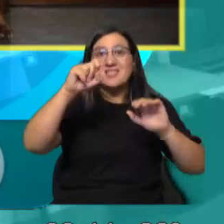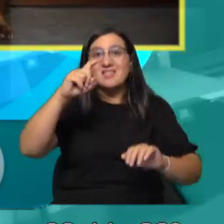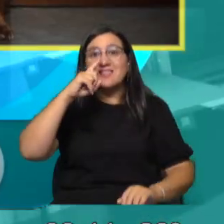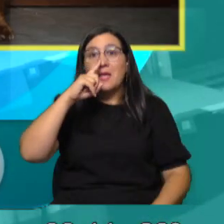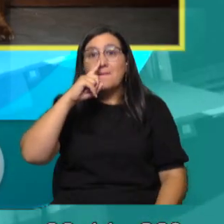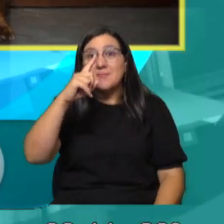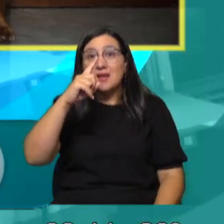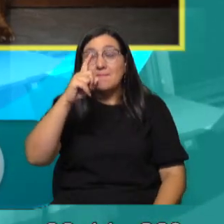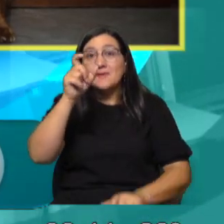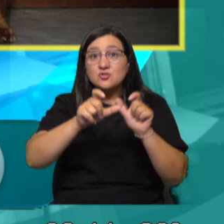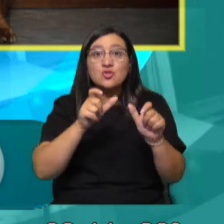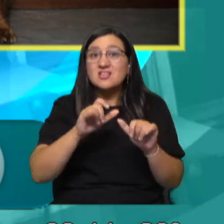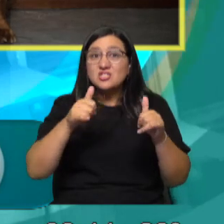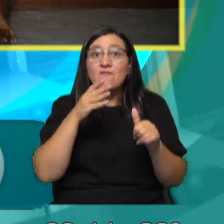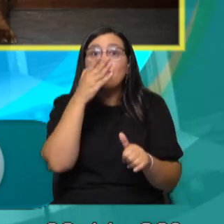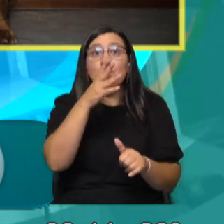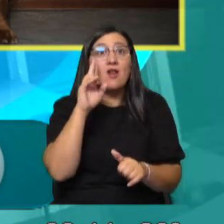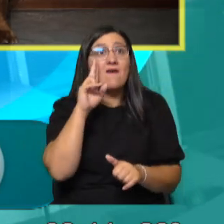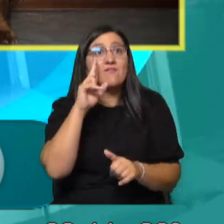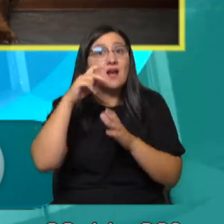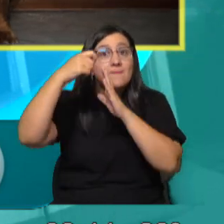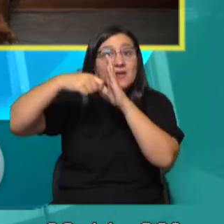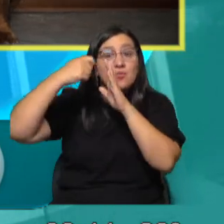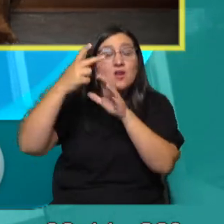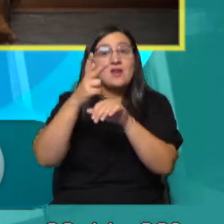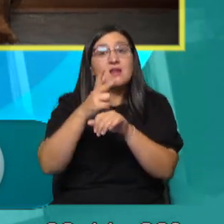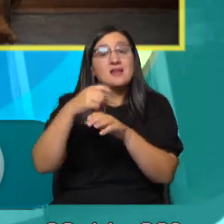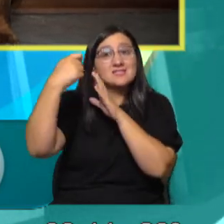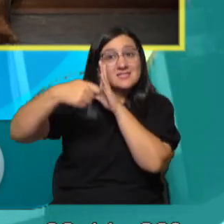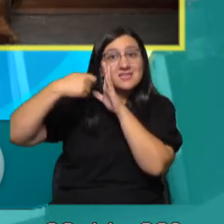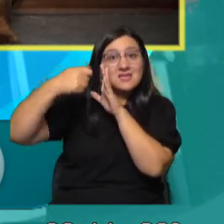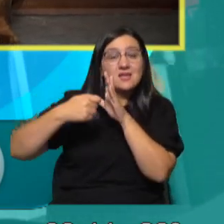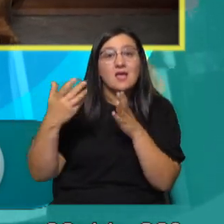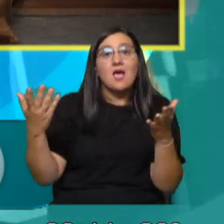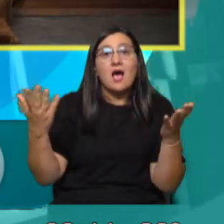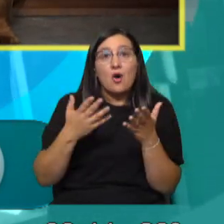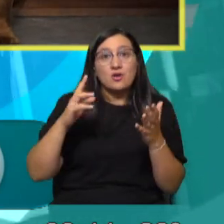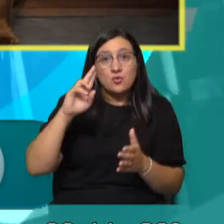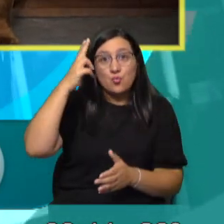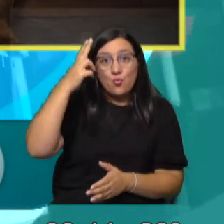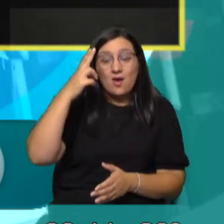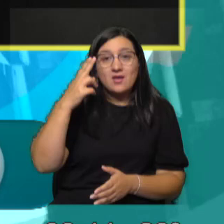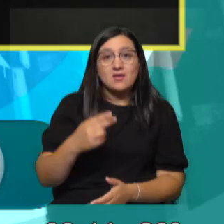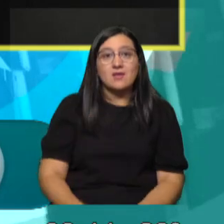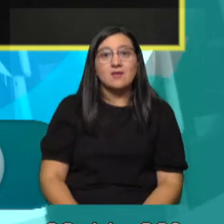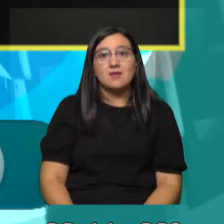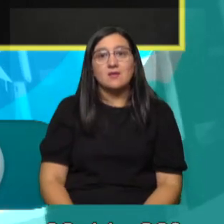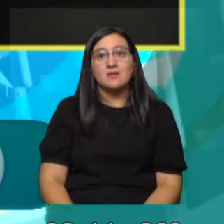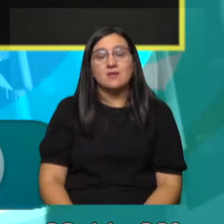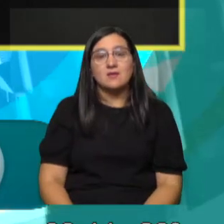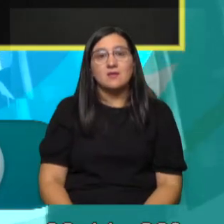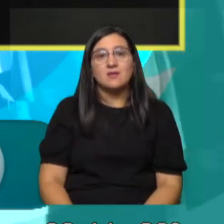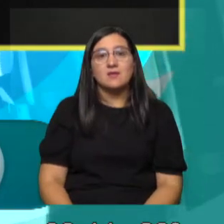semana 10, ¿no? Y lo más hermoso es que hoy estrenamos, además en mi país, en Uruguay,